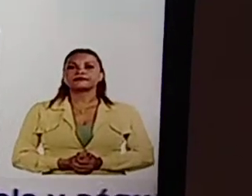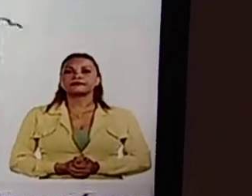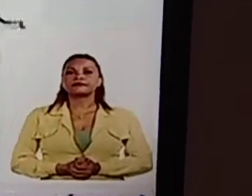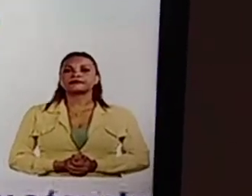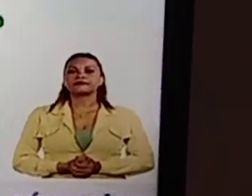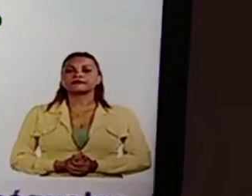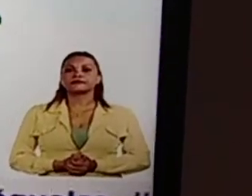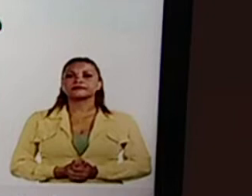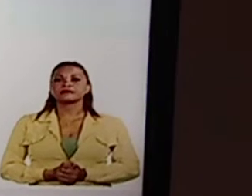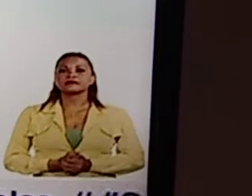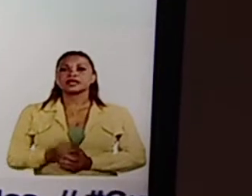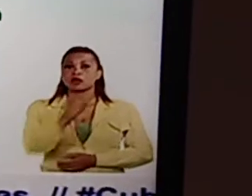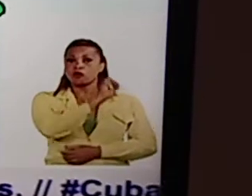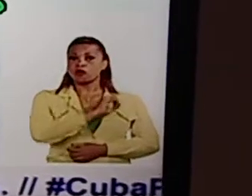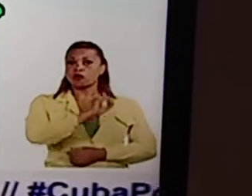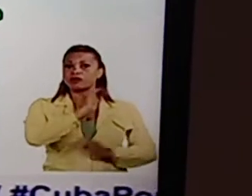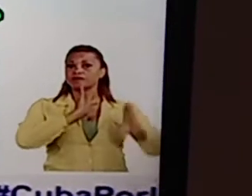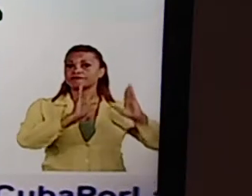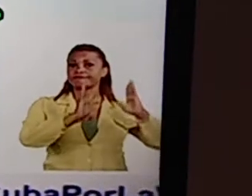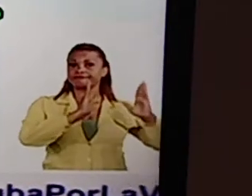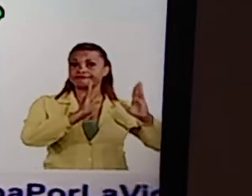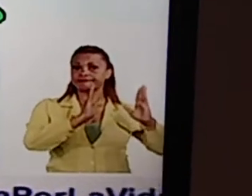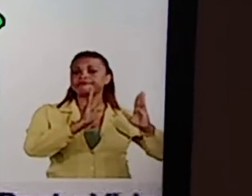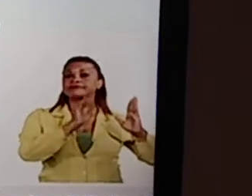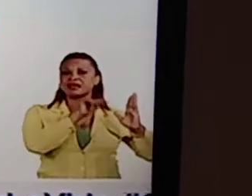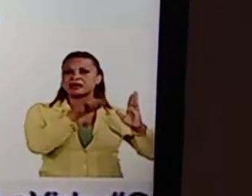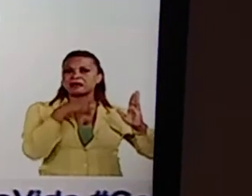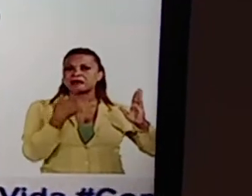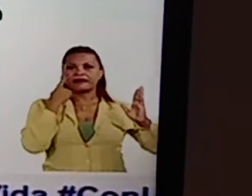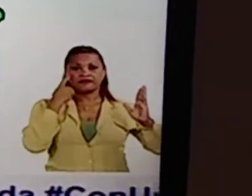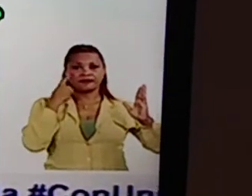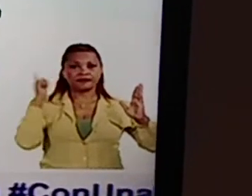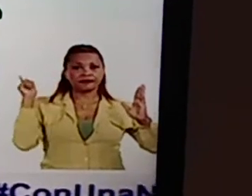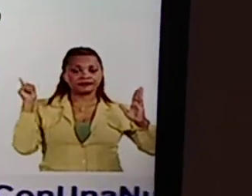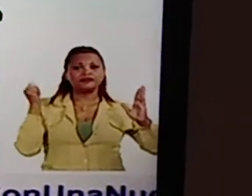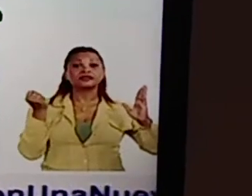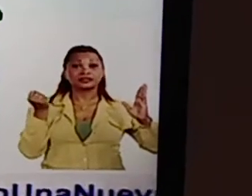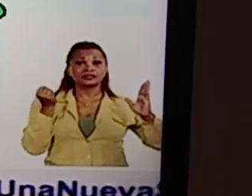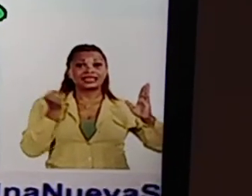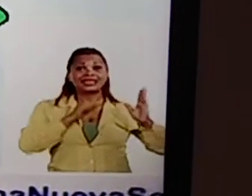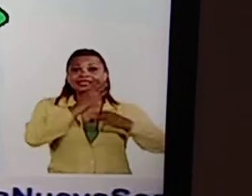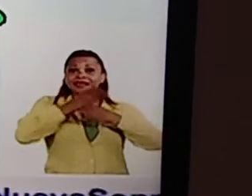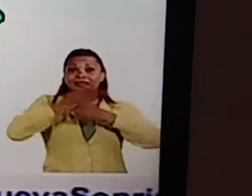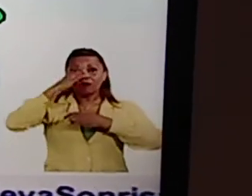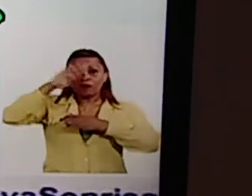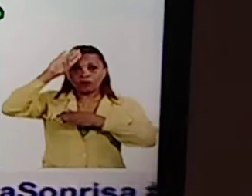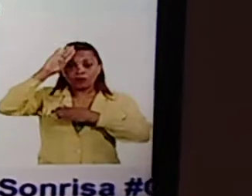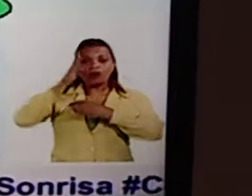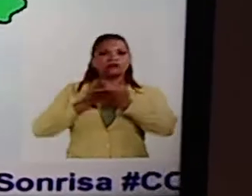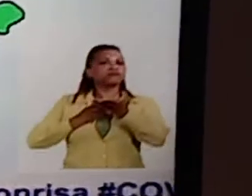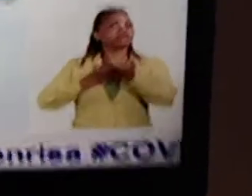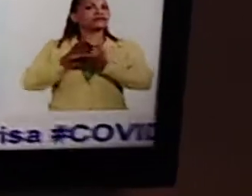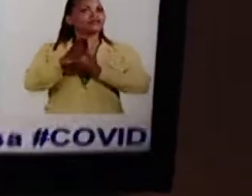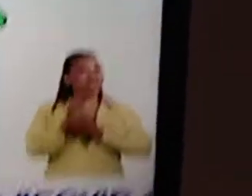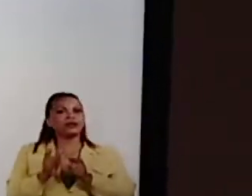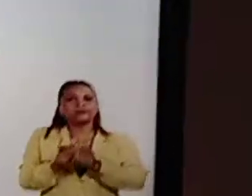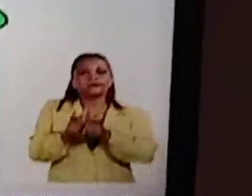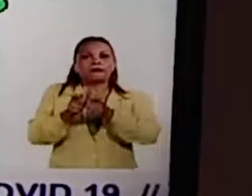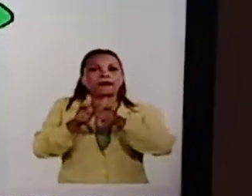territorio oriental, pues ahí ustedes bien ven cómo Santiago mantiene una fuerte